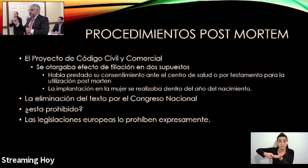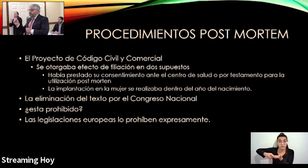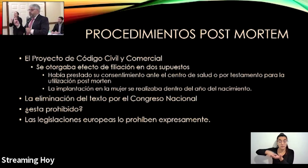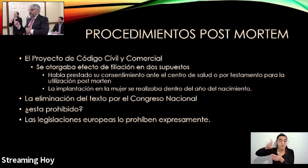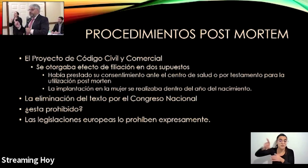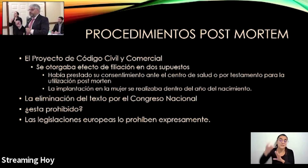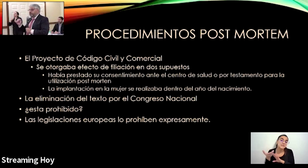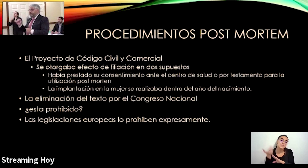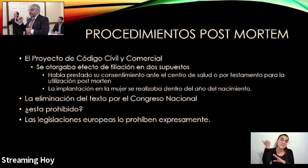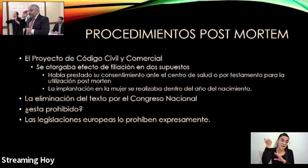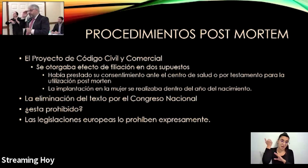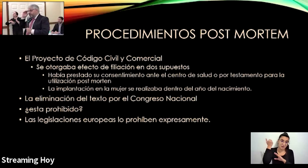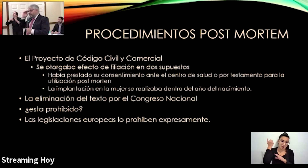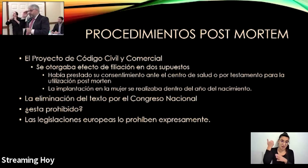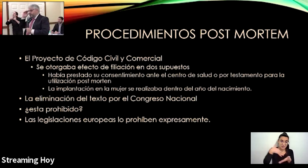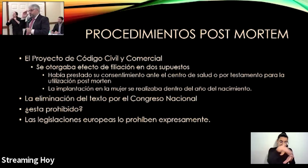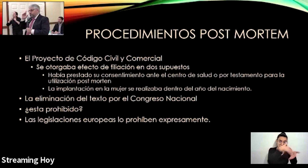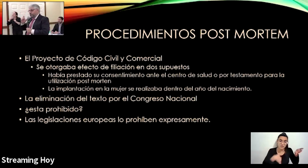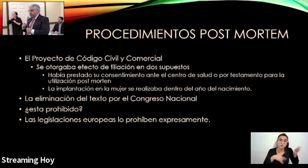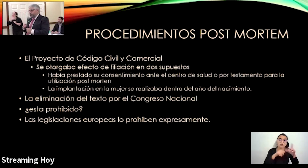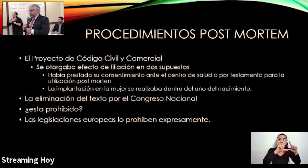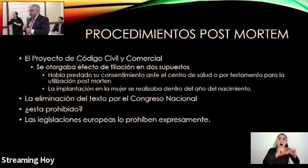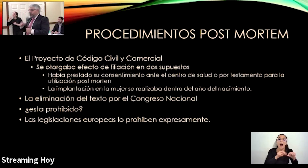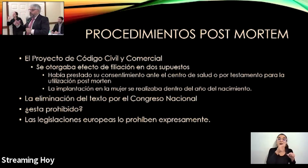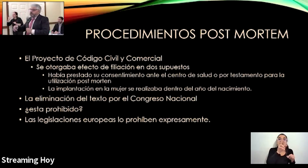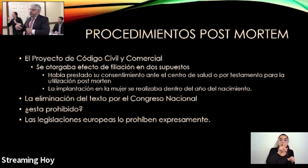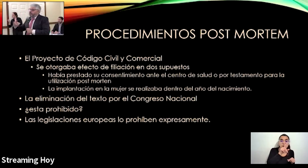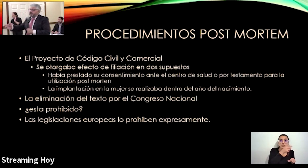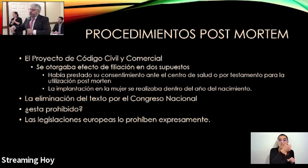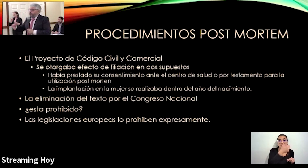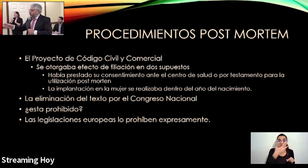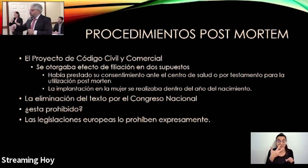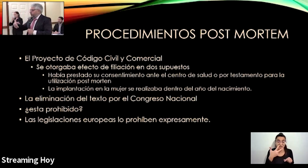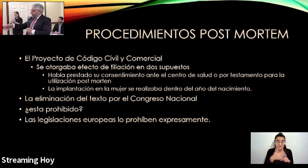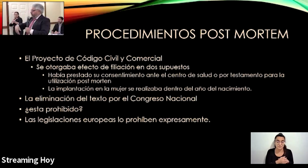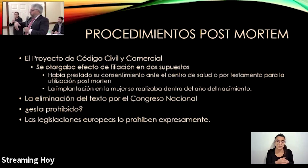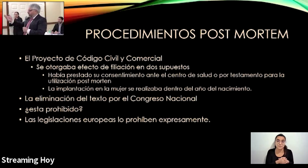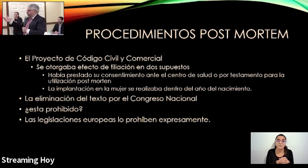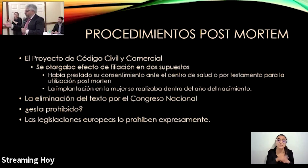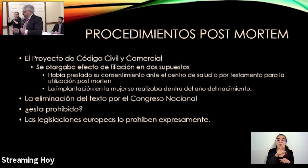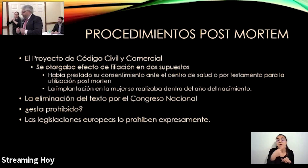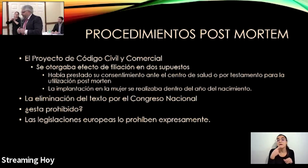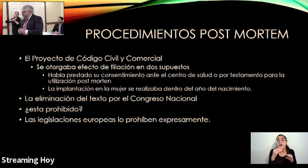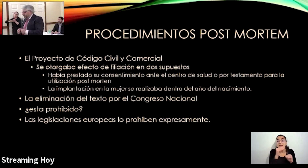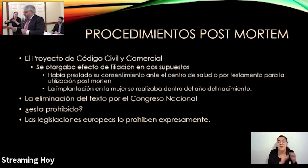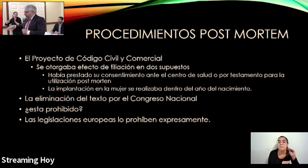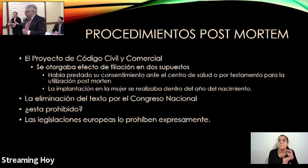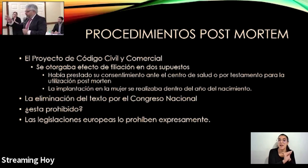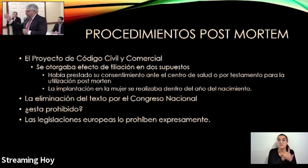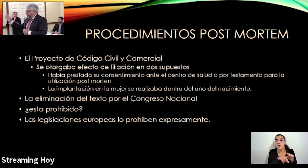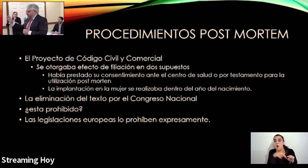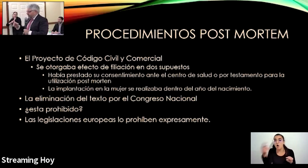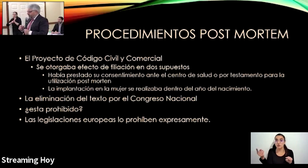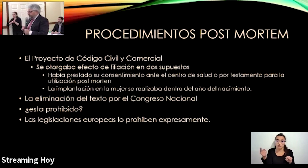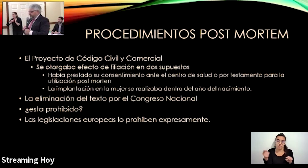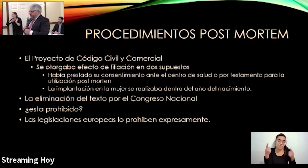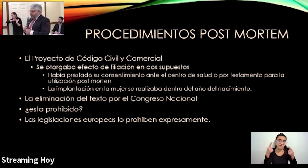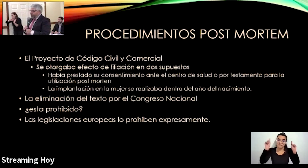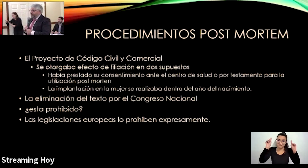eliminar el texto del artículo 563 y reemplazarlo por otro que regula otra cosa. O